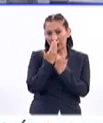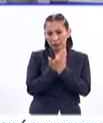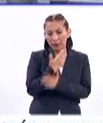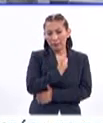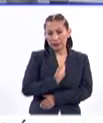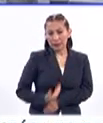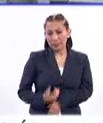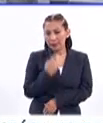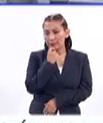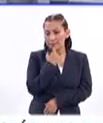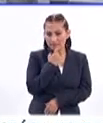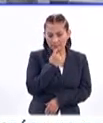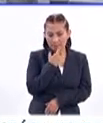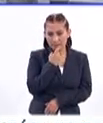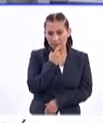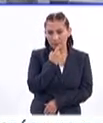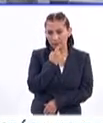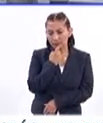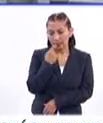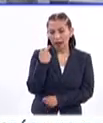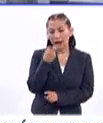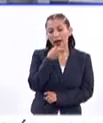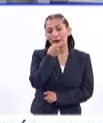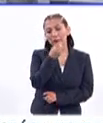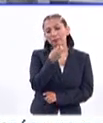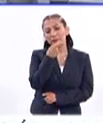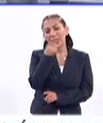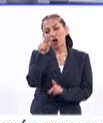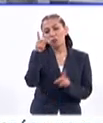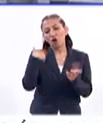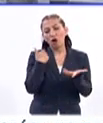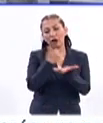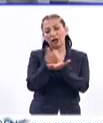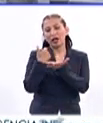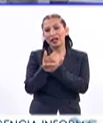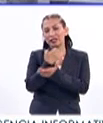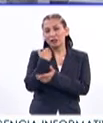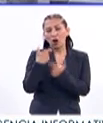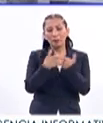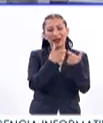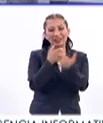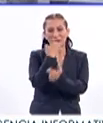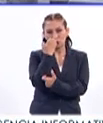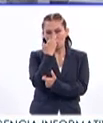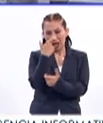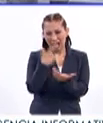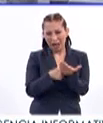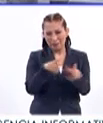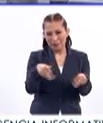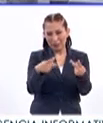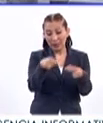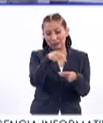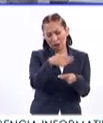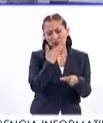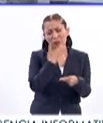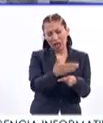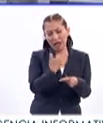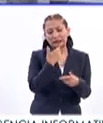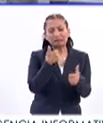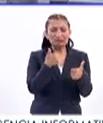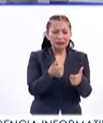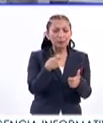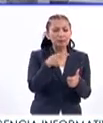matutina el presidente Andrés Manuel López Obrador se pronunció respecto a las cooperativas escolares. Aseguró estar a favor de ellas,